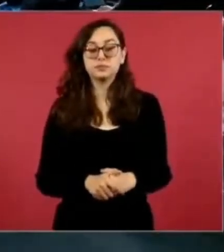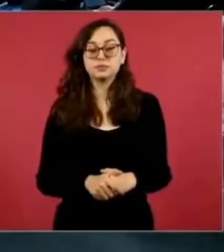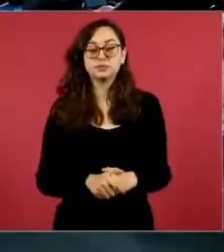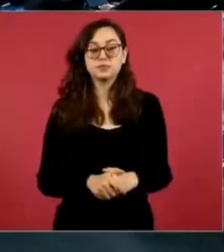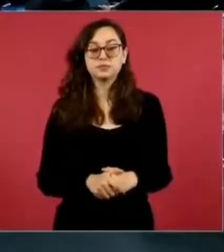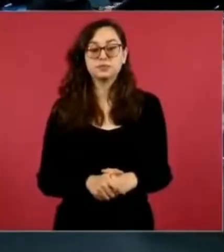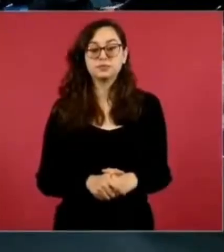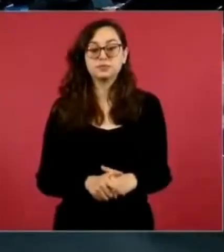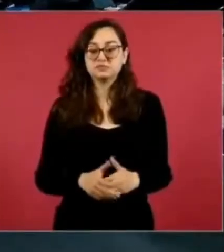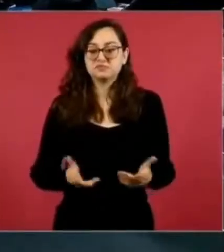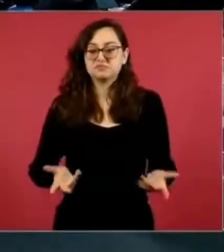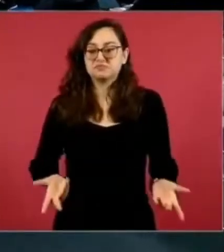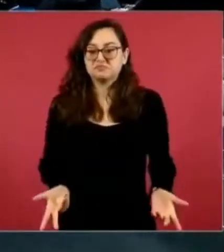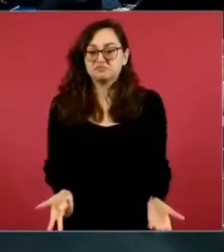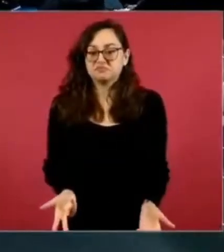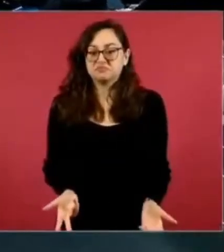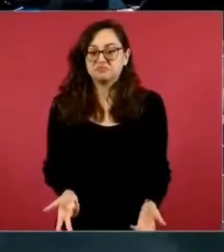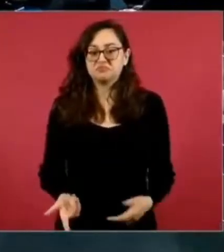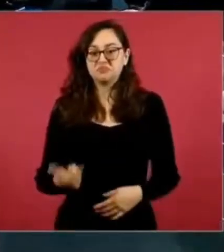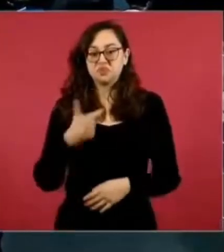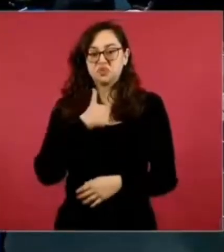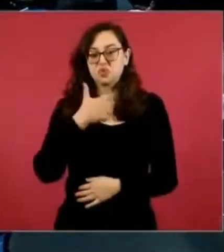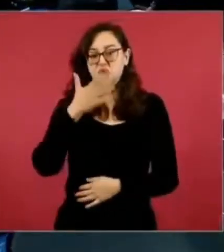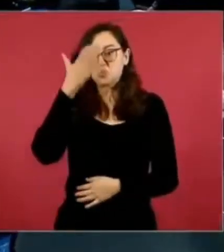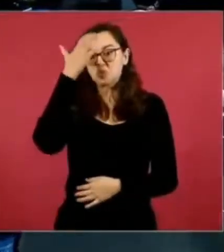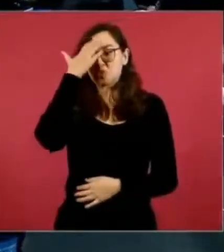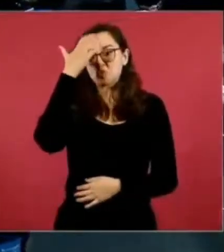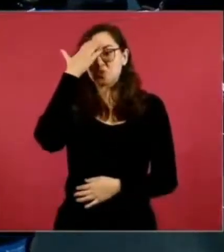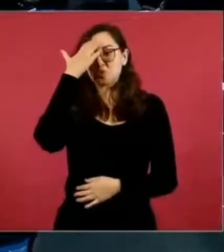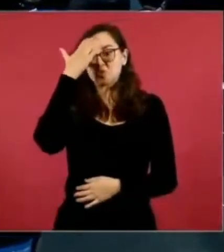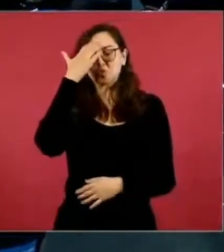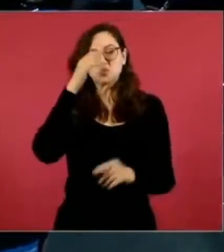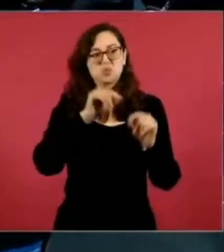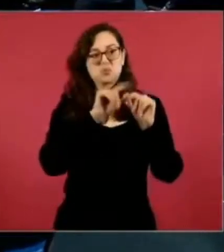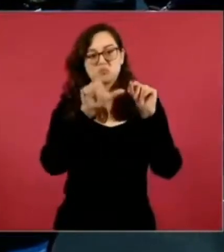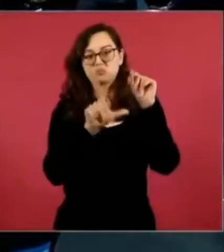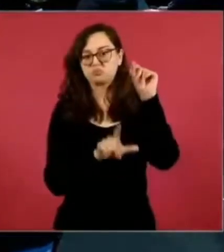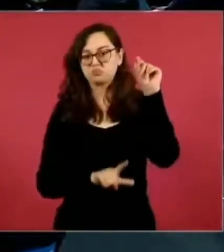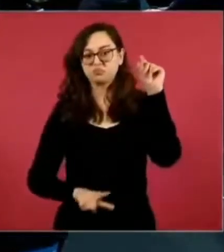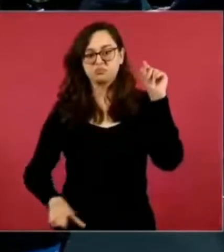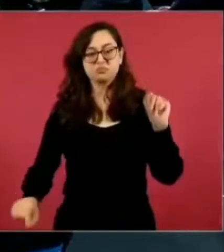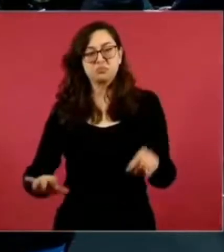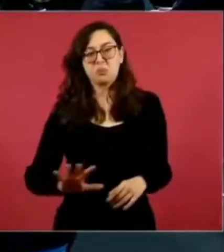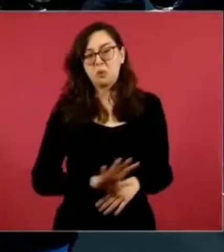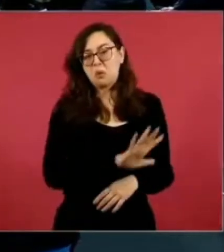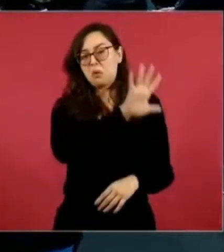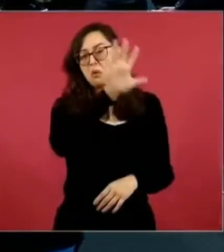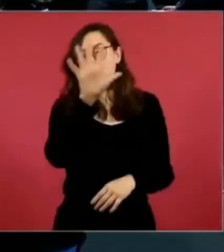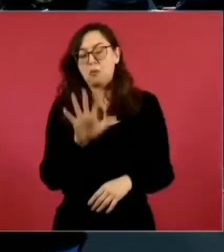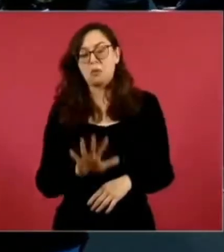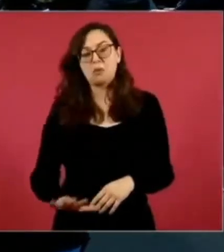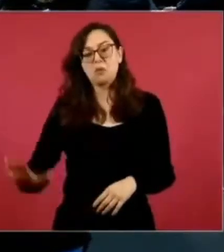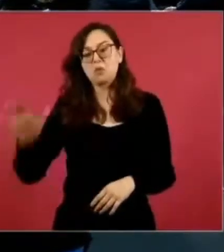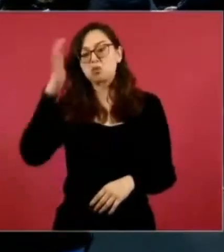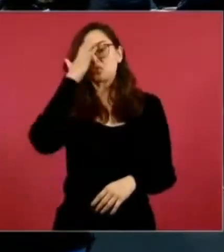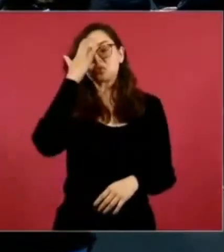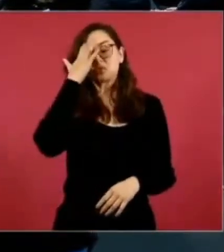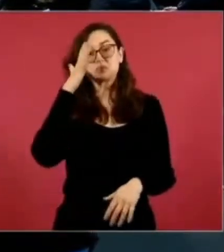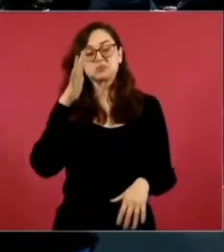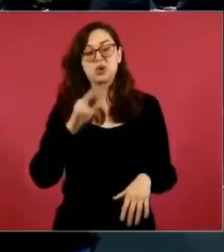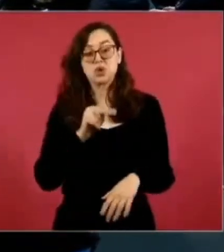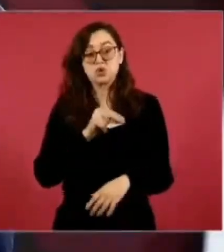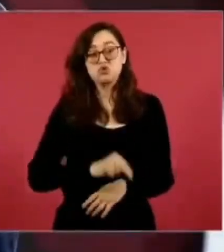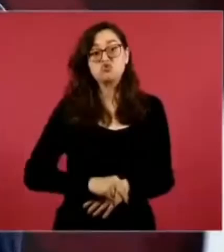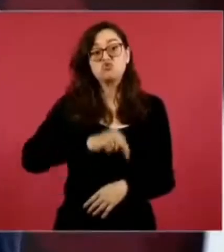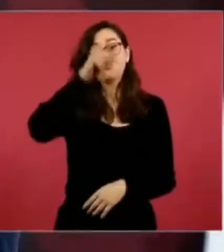yo conozco todo el país y he llegado también a la conclusión que hay más nacionalismo en el norte que en